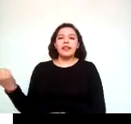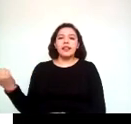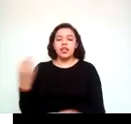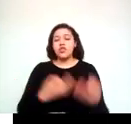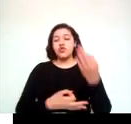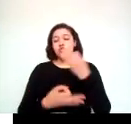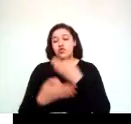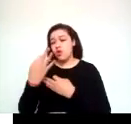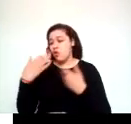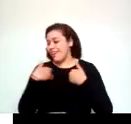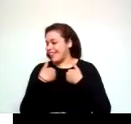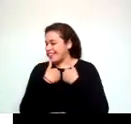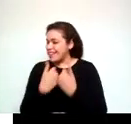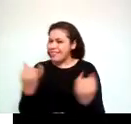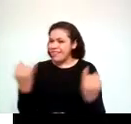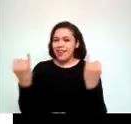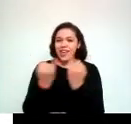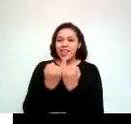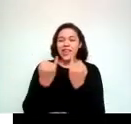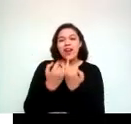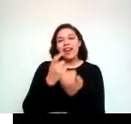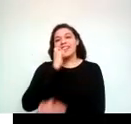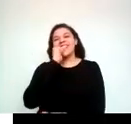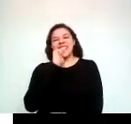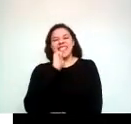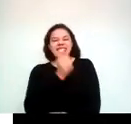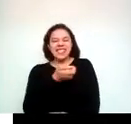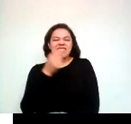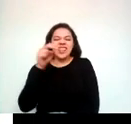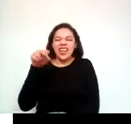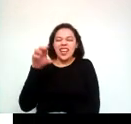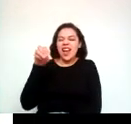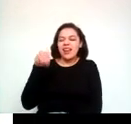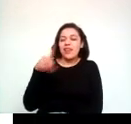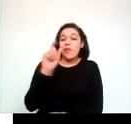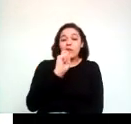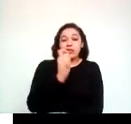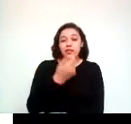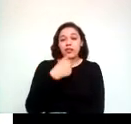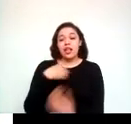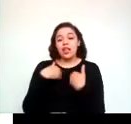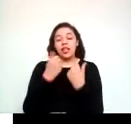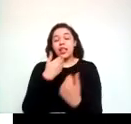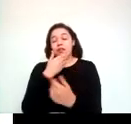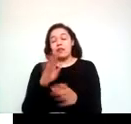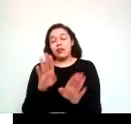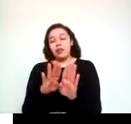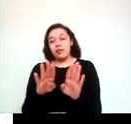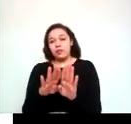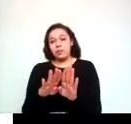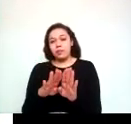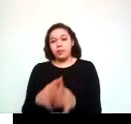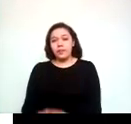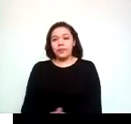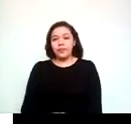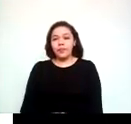contexto acerca de qué nos habla esta normativa, esta NOM 035, de tener